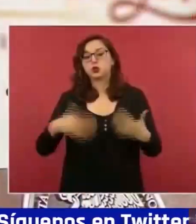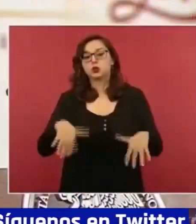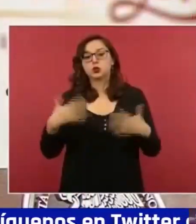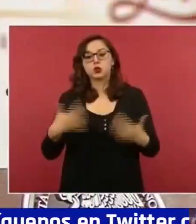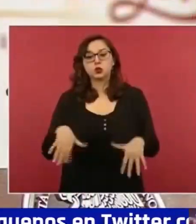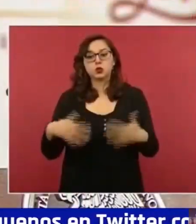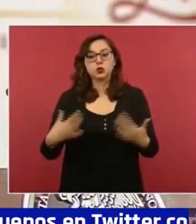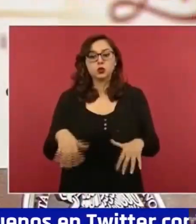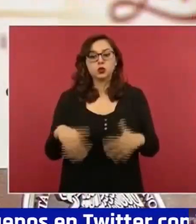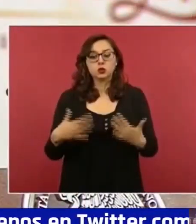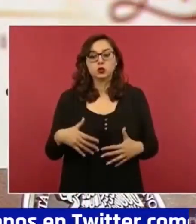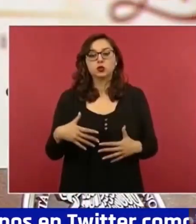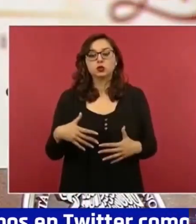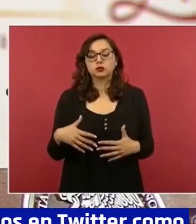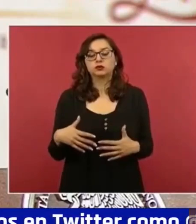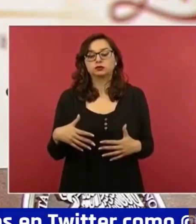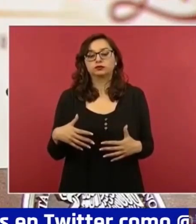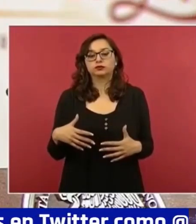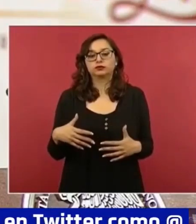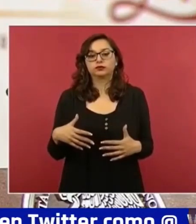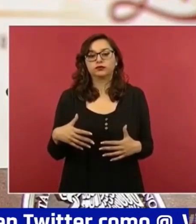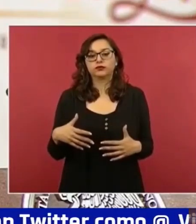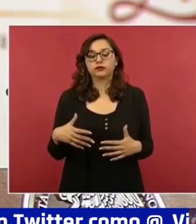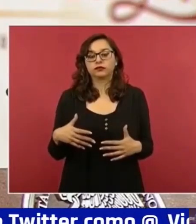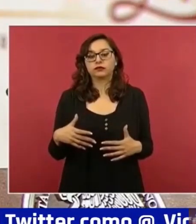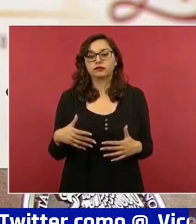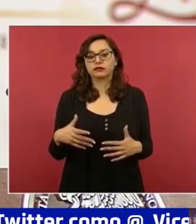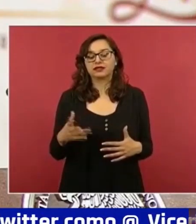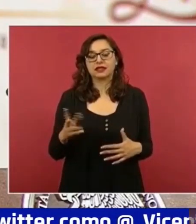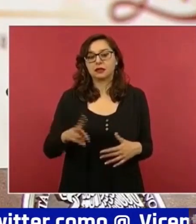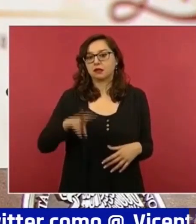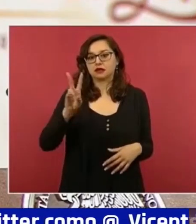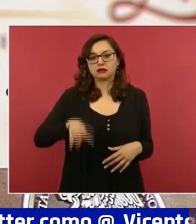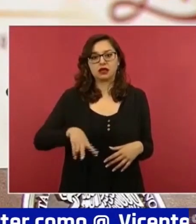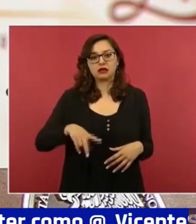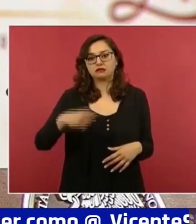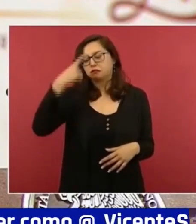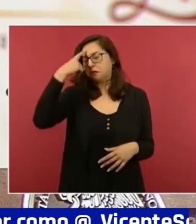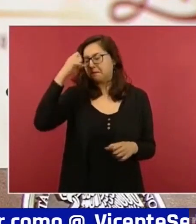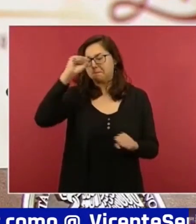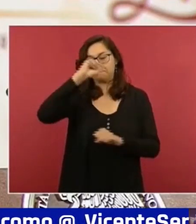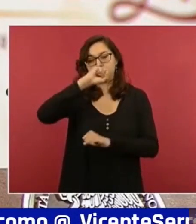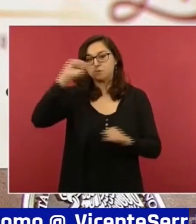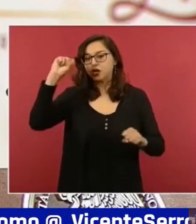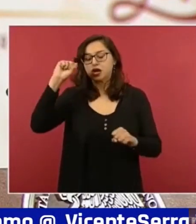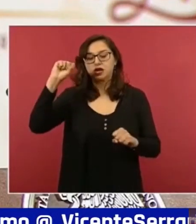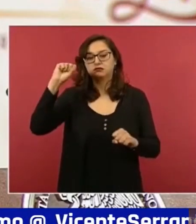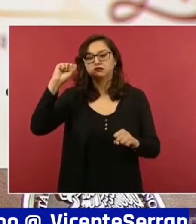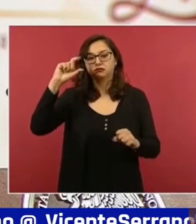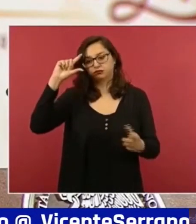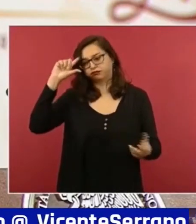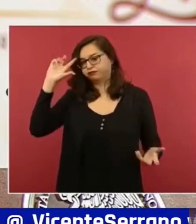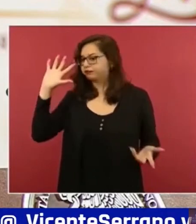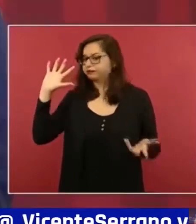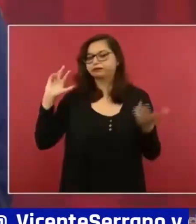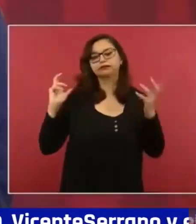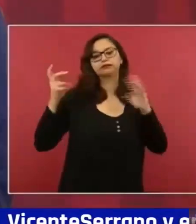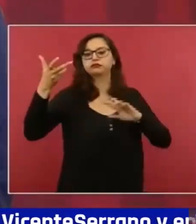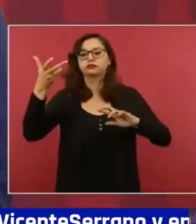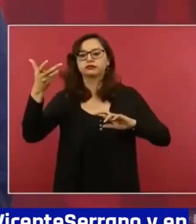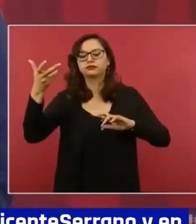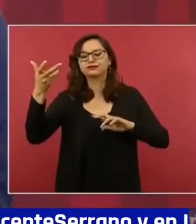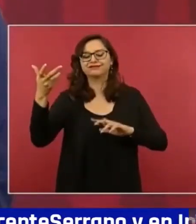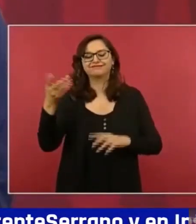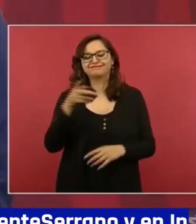Los consejeros electorales tienen que ser elegidos vía voto, y también los jueces de la Suprema Corte de Justicia deberían de ser elegidos por su perfil